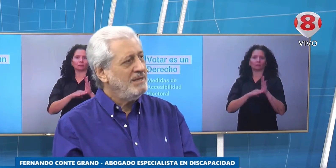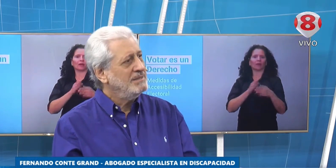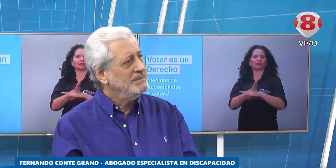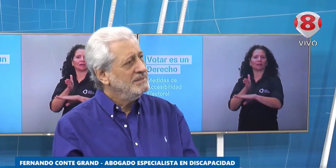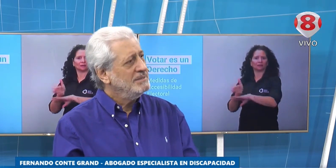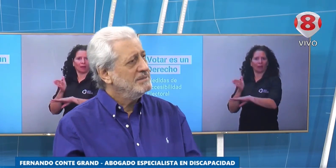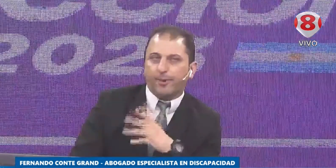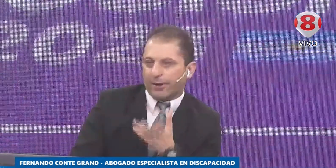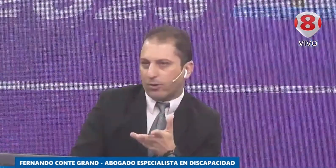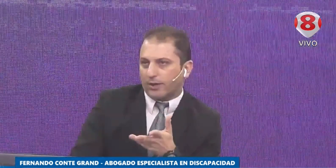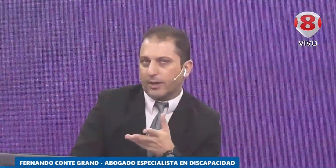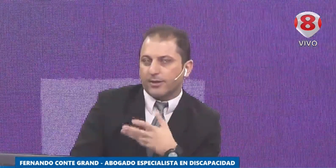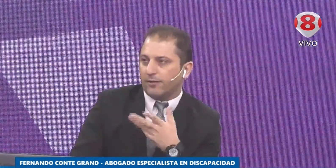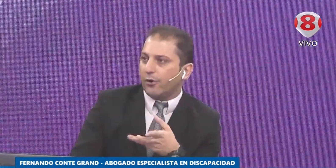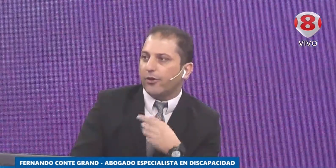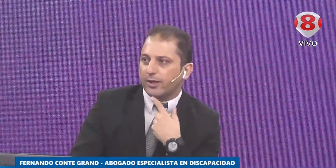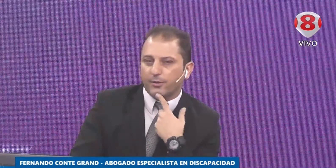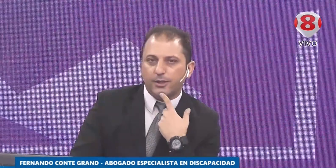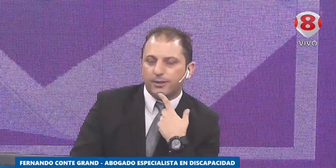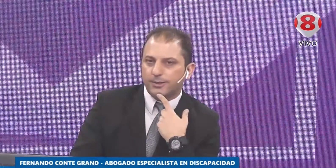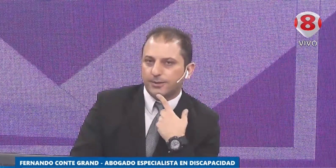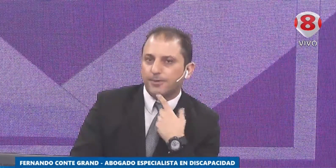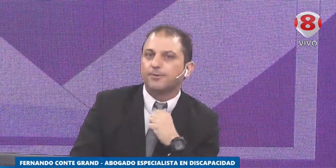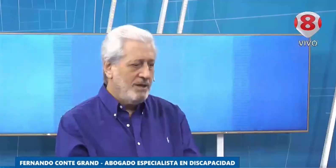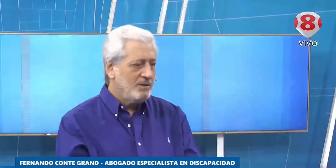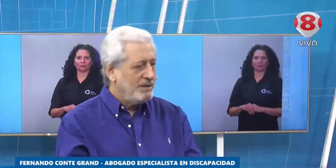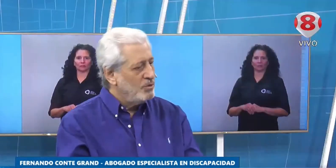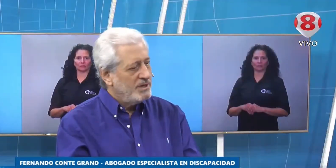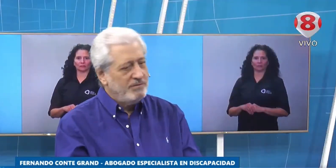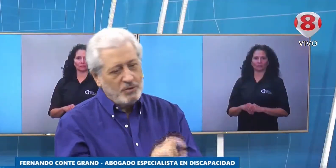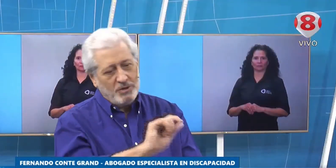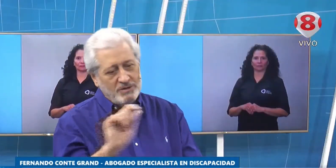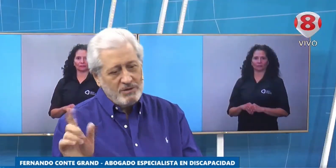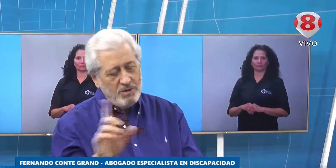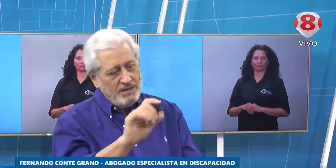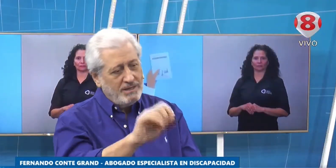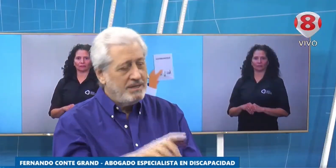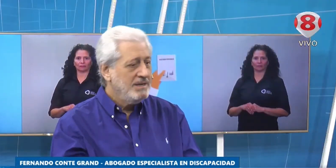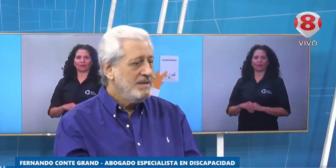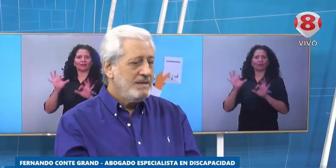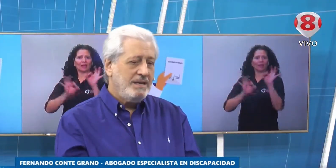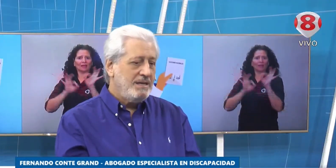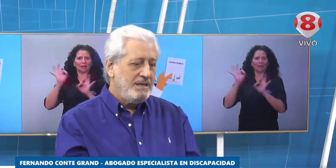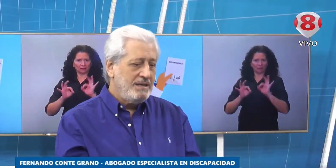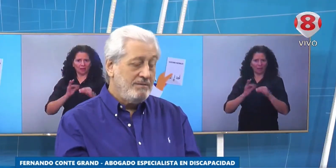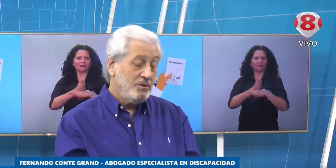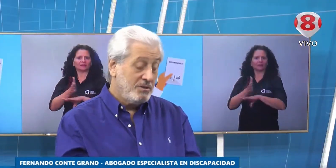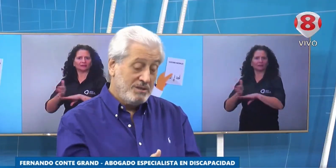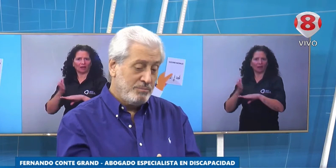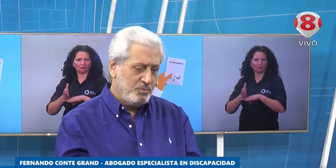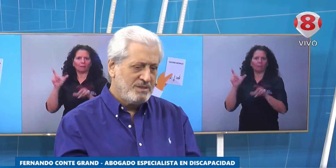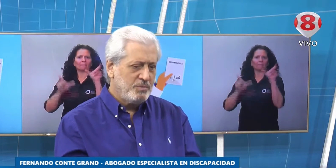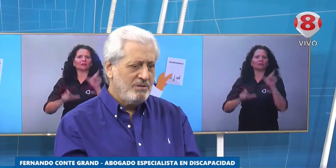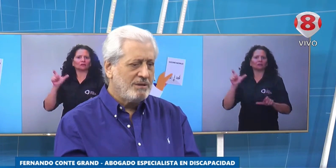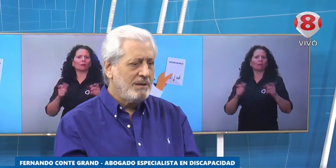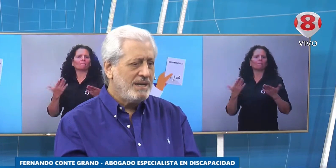fundamental para poder participar para contactarse en el foro contactarse Sí en el Foro de abogados que busc en foro abogado de San Juan eh y no creo